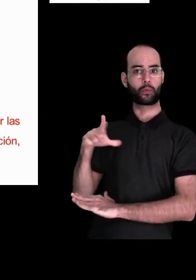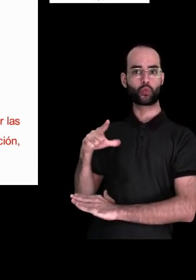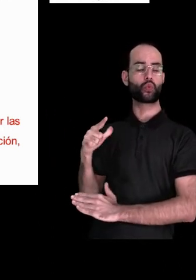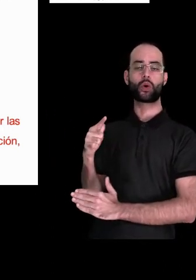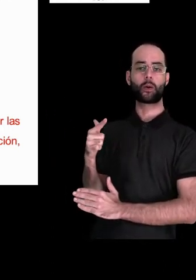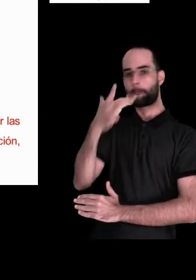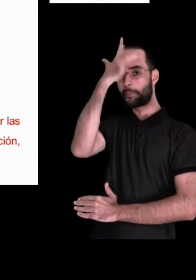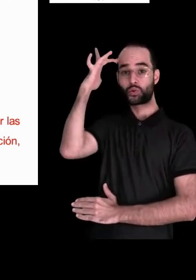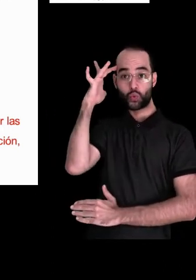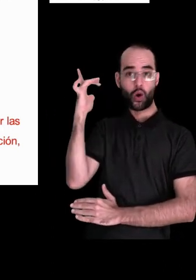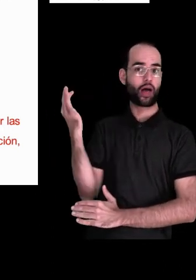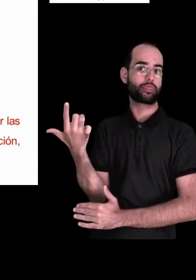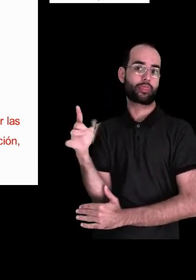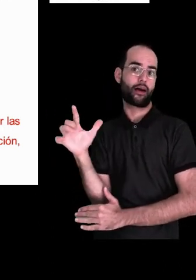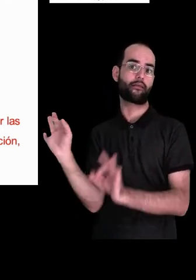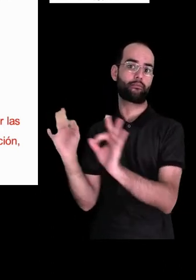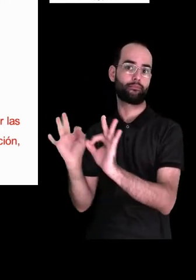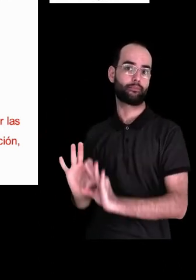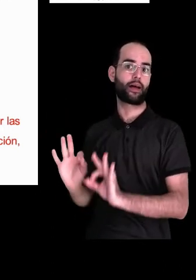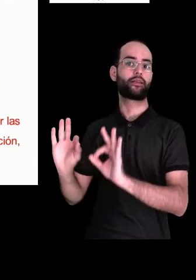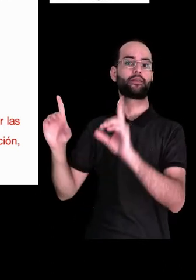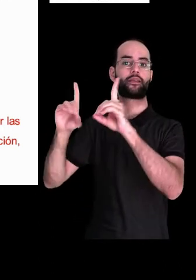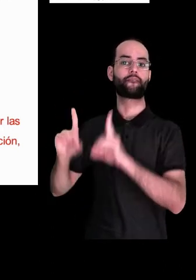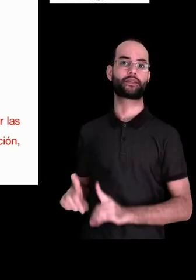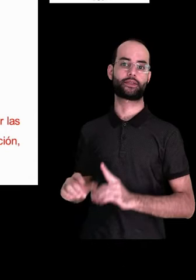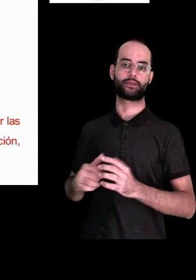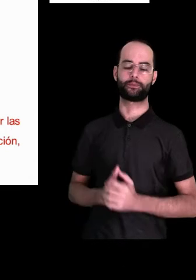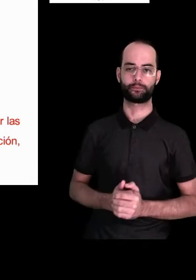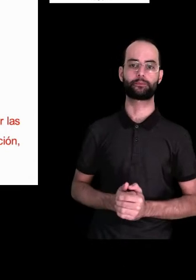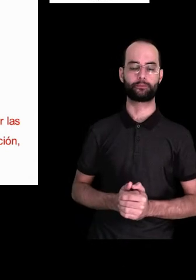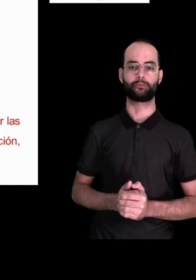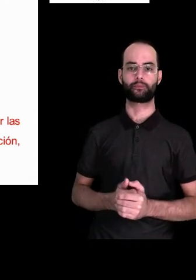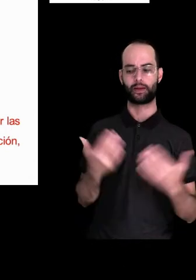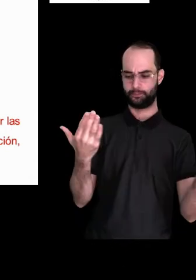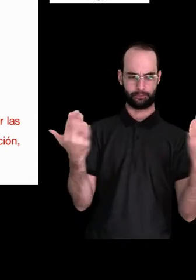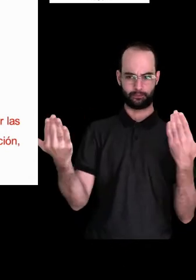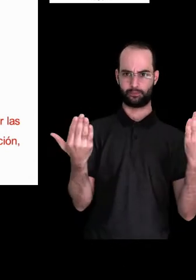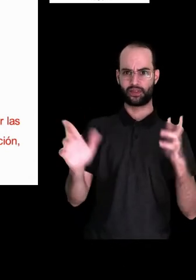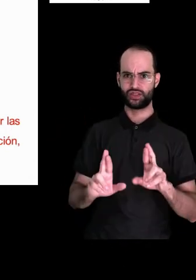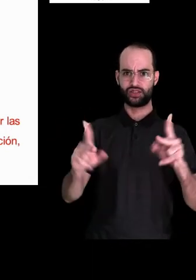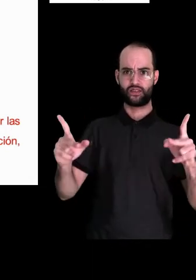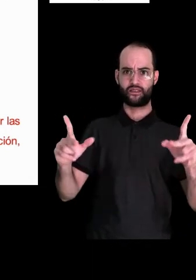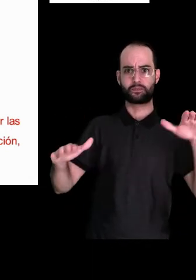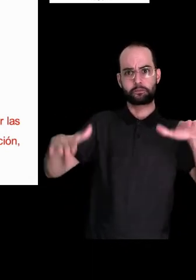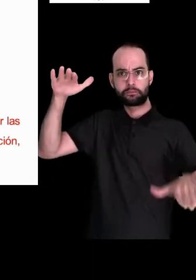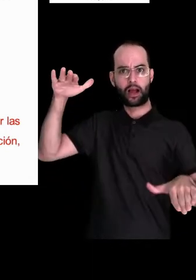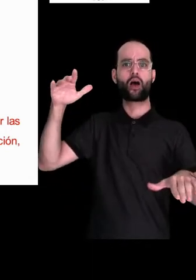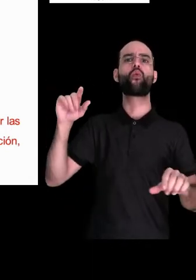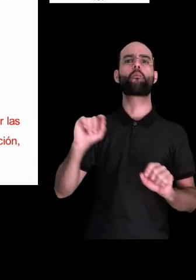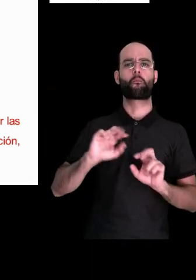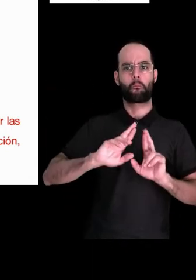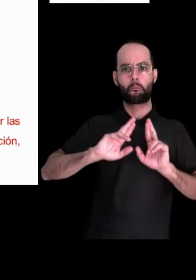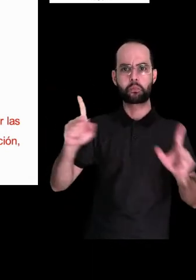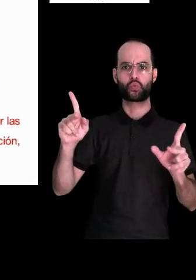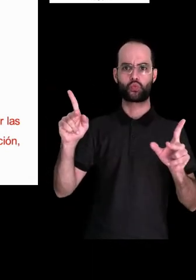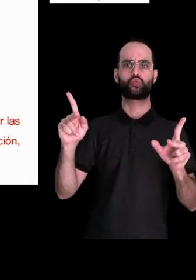Seguido hay una fotografía, dos fotografías a color, una primera a la izquierda que tiene un fondo